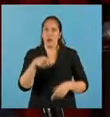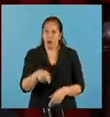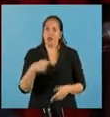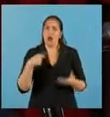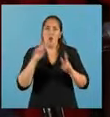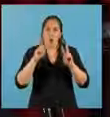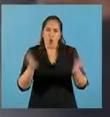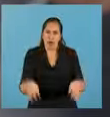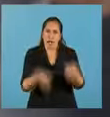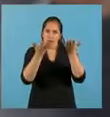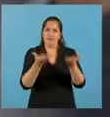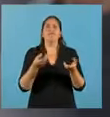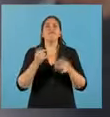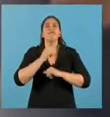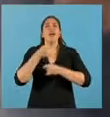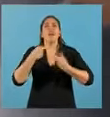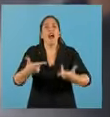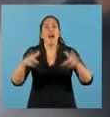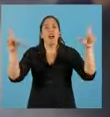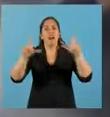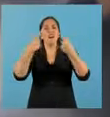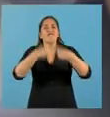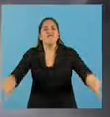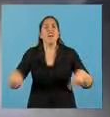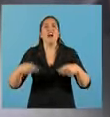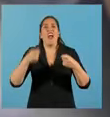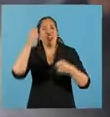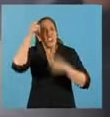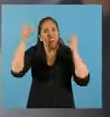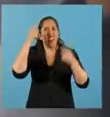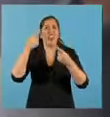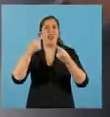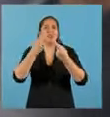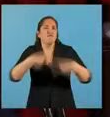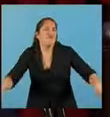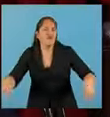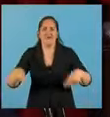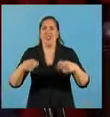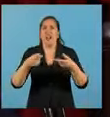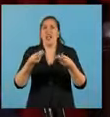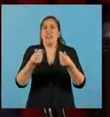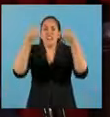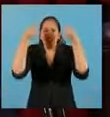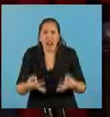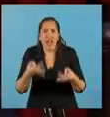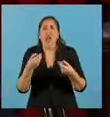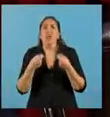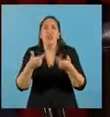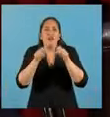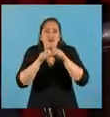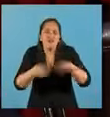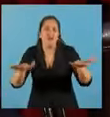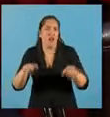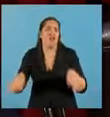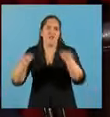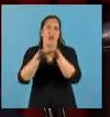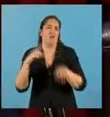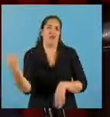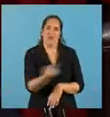ellos contenidos de calidad y pluralidad de ideas para llegar de forma igualitaria a todos y todas. Estos